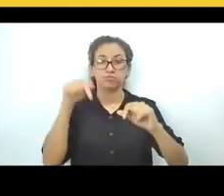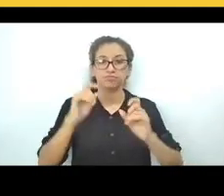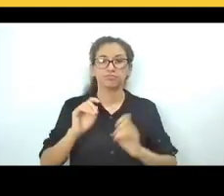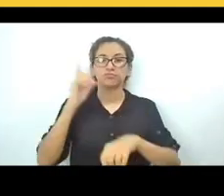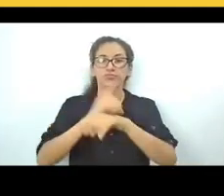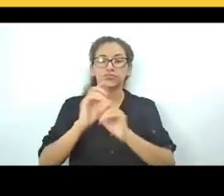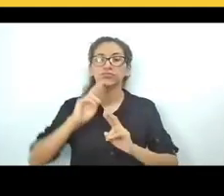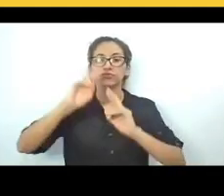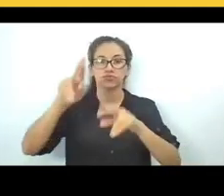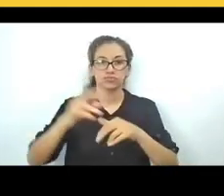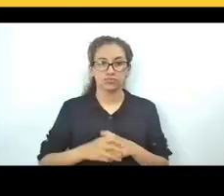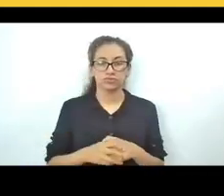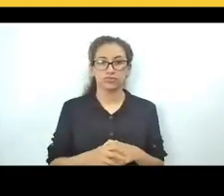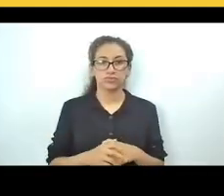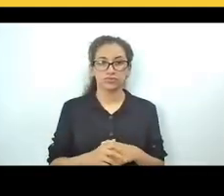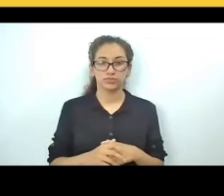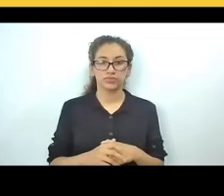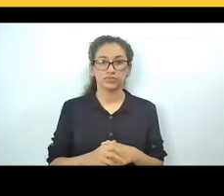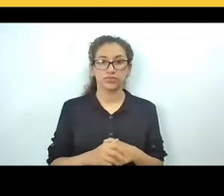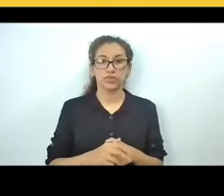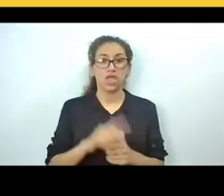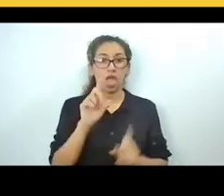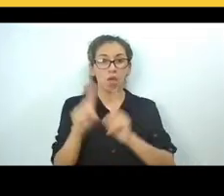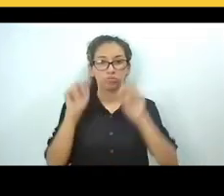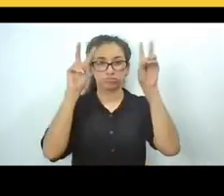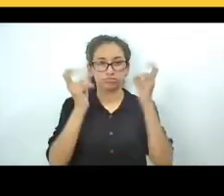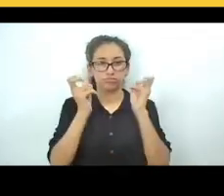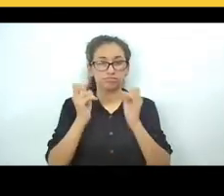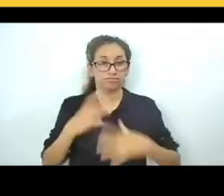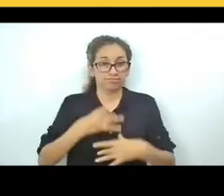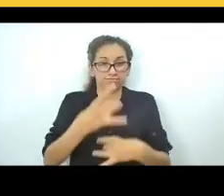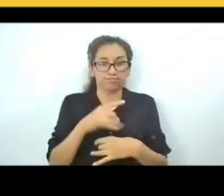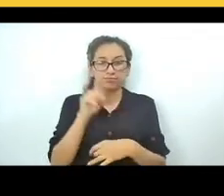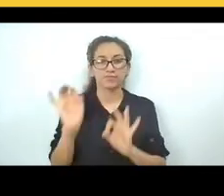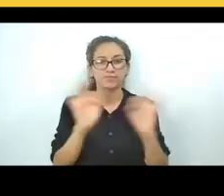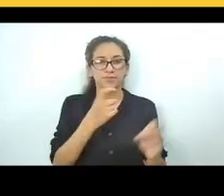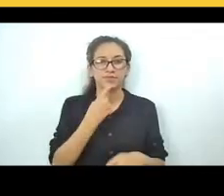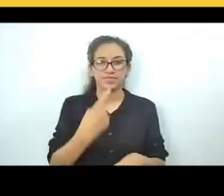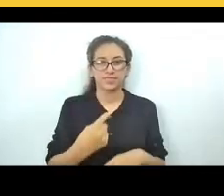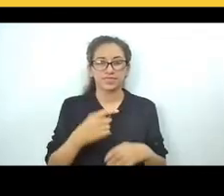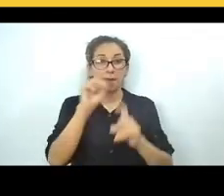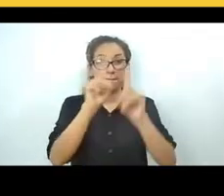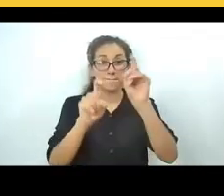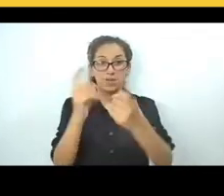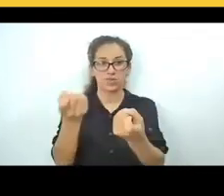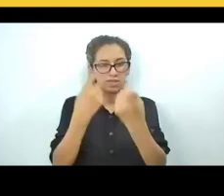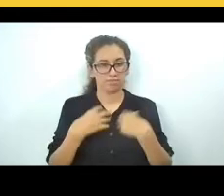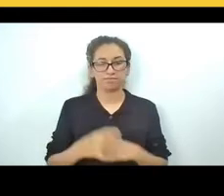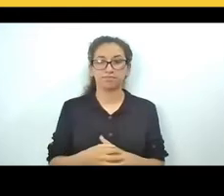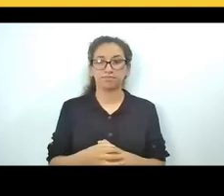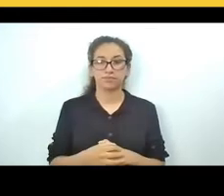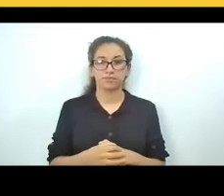doctor Arruz. Ahí tengo algunos temas interesantes, ¿no? Que así, mientras sigas mencionando y mientras van llegando las preguntas, ¿no? De